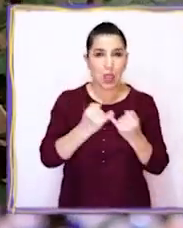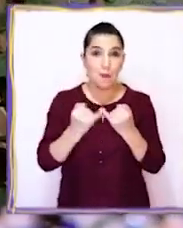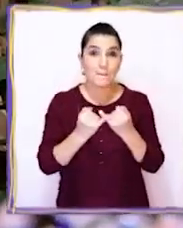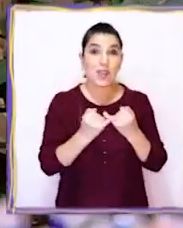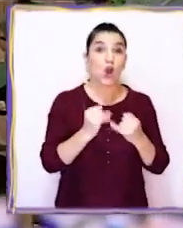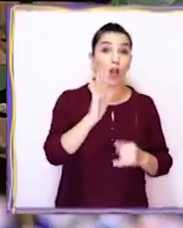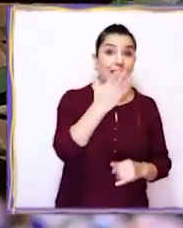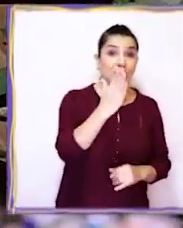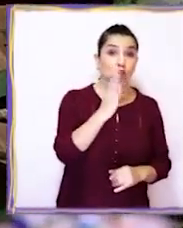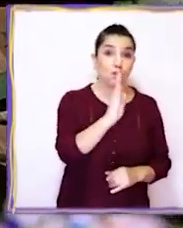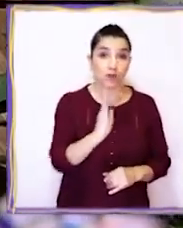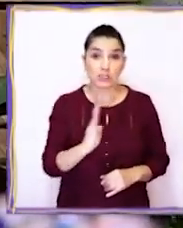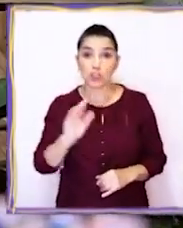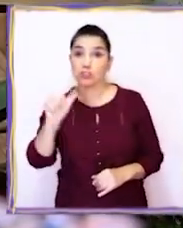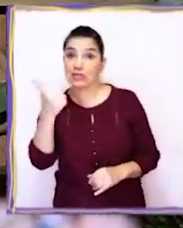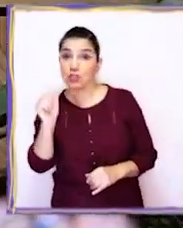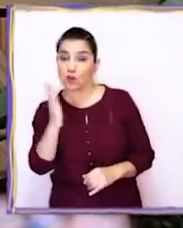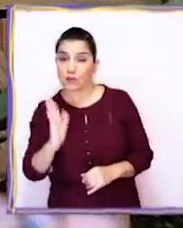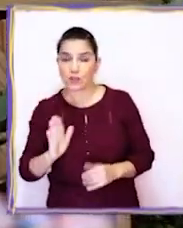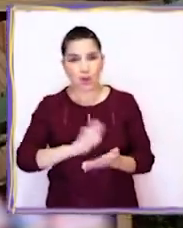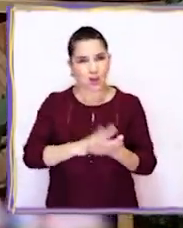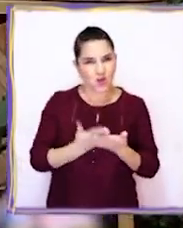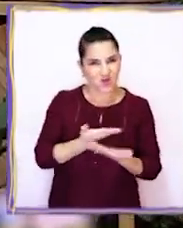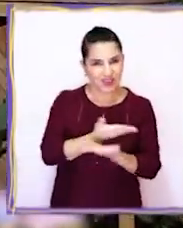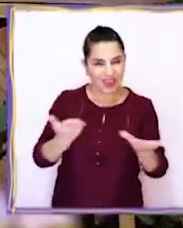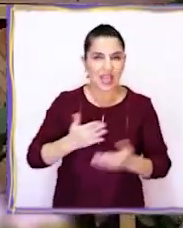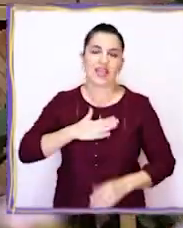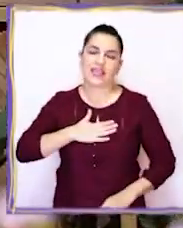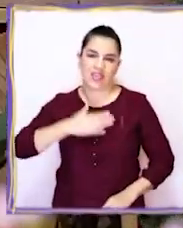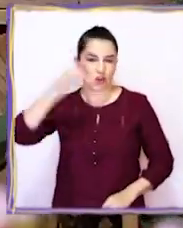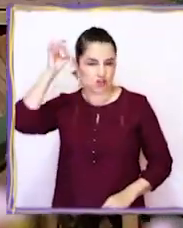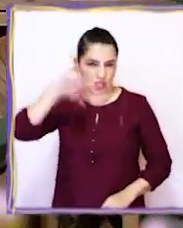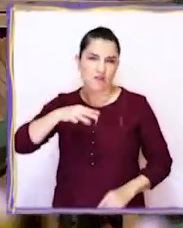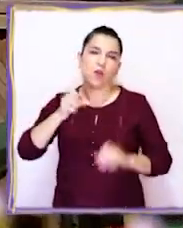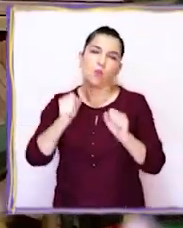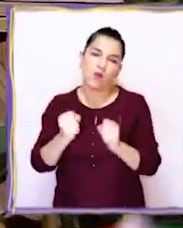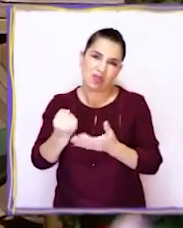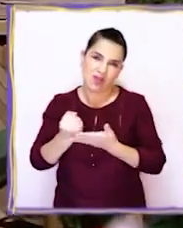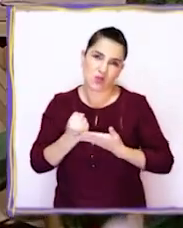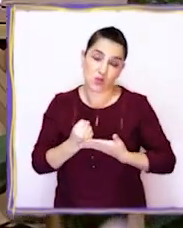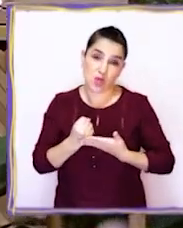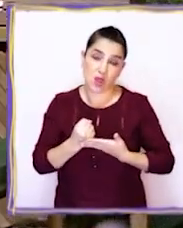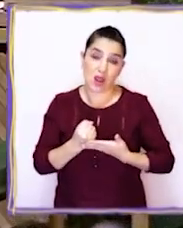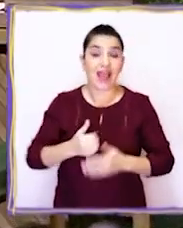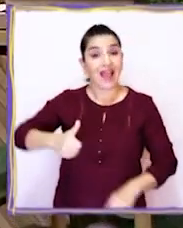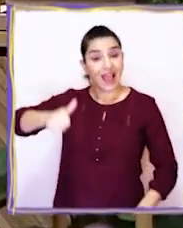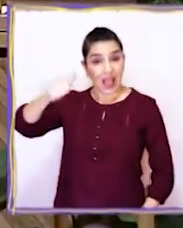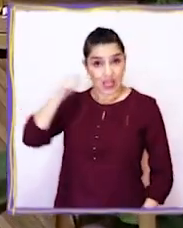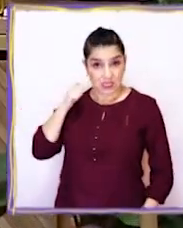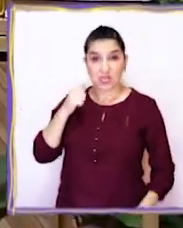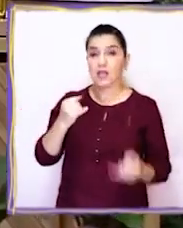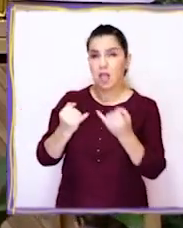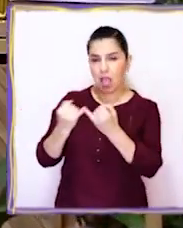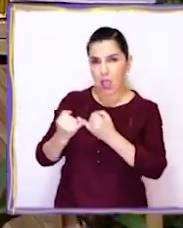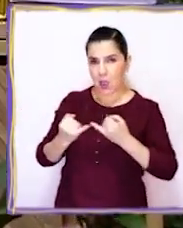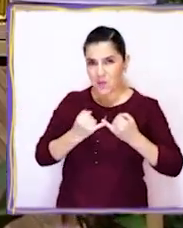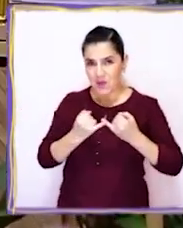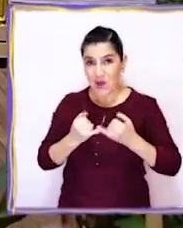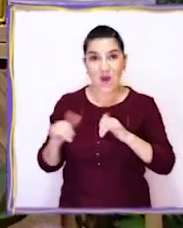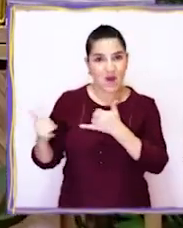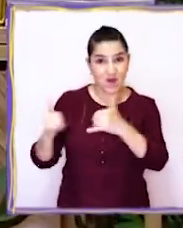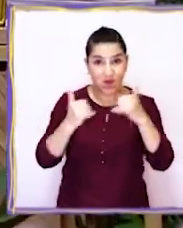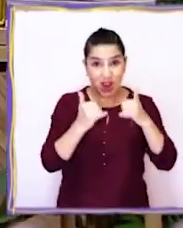Hola amigos de quinto y sexto básico, ¿cómo están? Hoy quiero saber si me pueden ayudar. Resulta que ayer, con unos